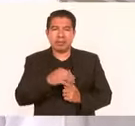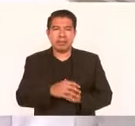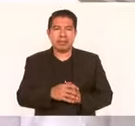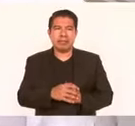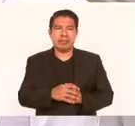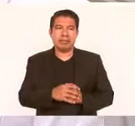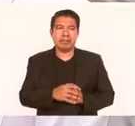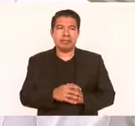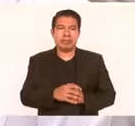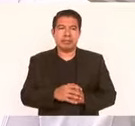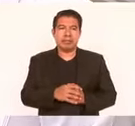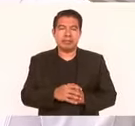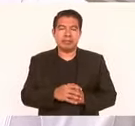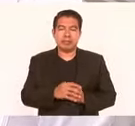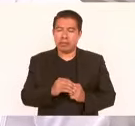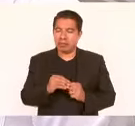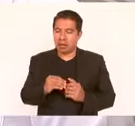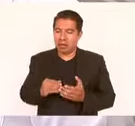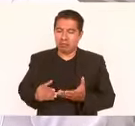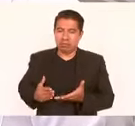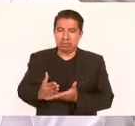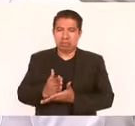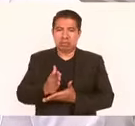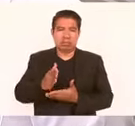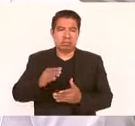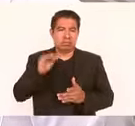los invasores,